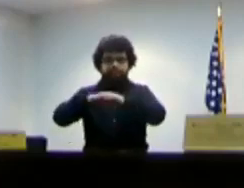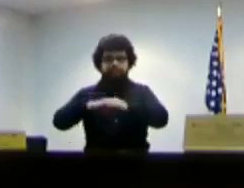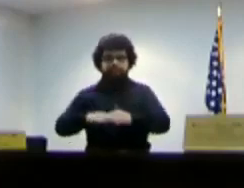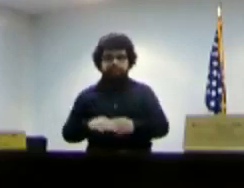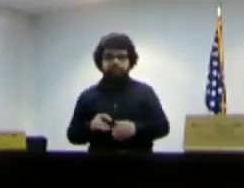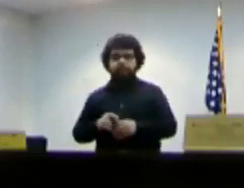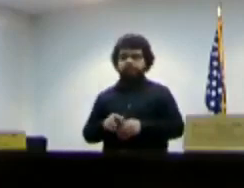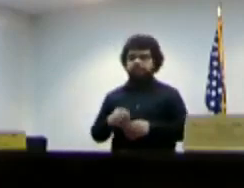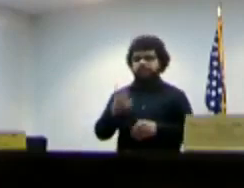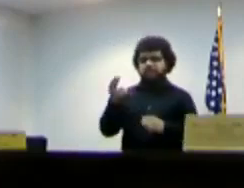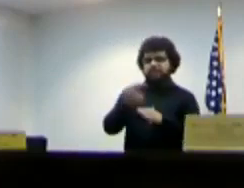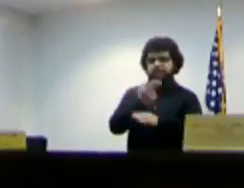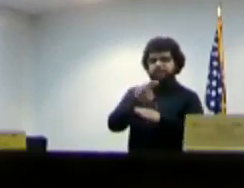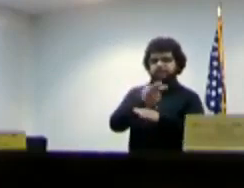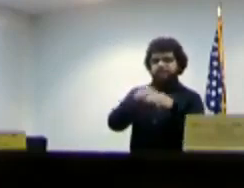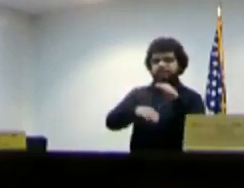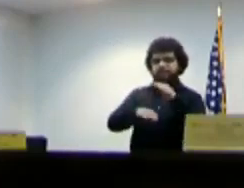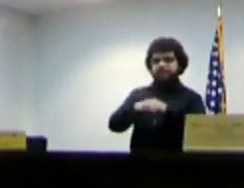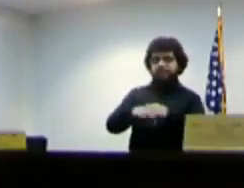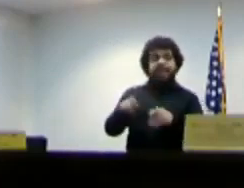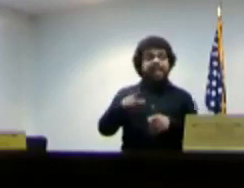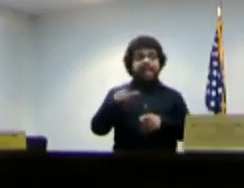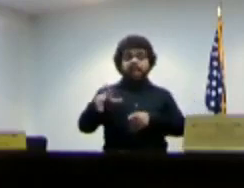busca, ellas no regulan frecuencia,